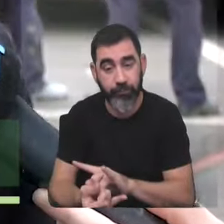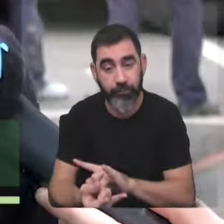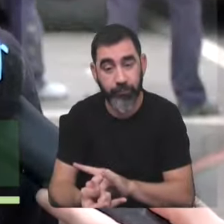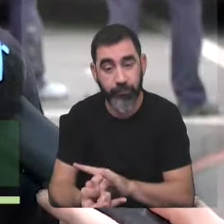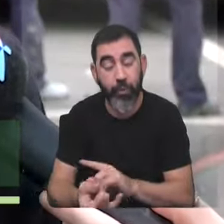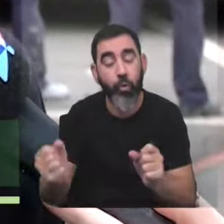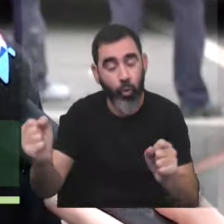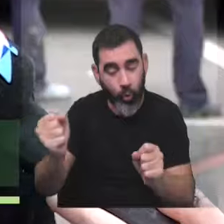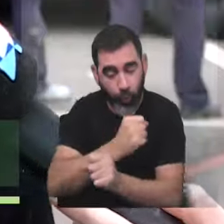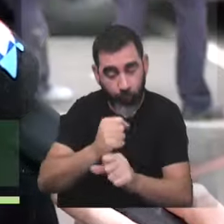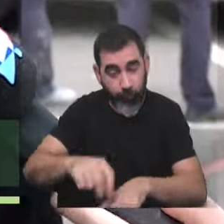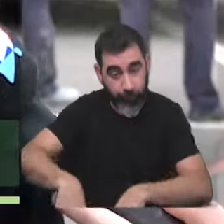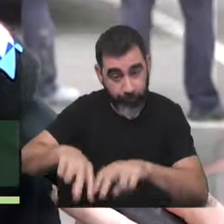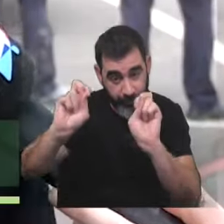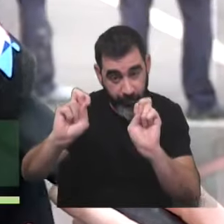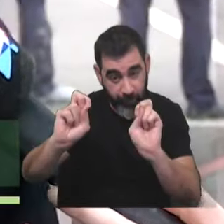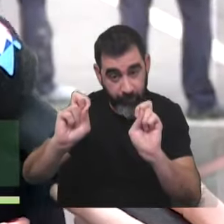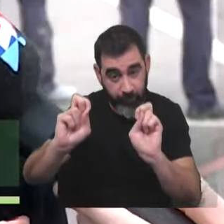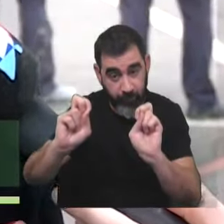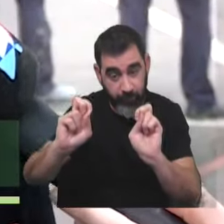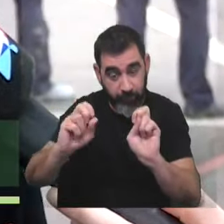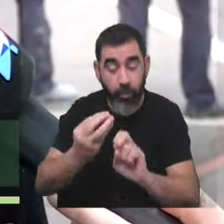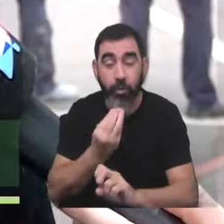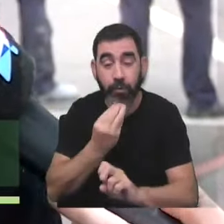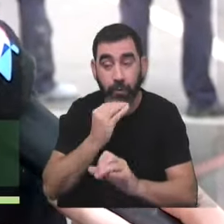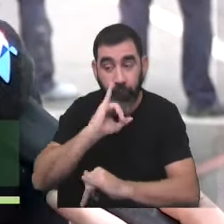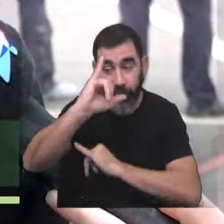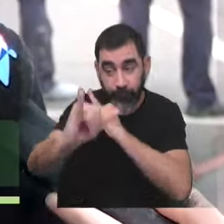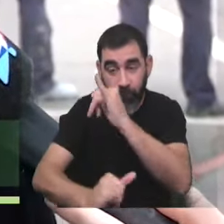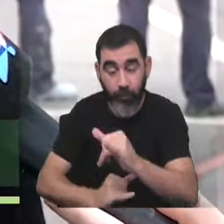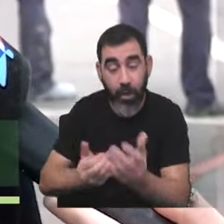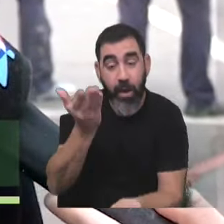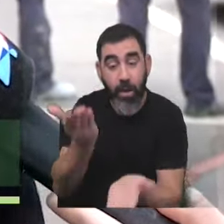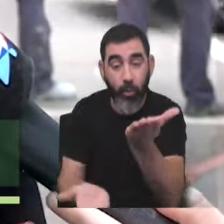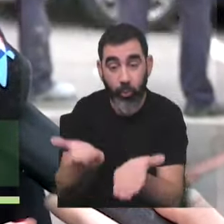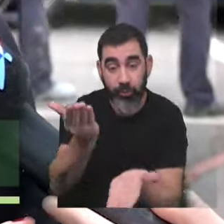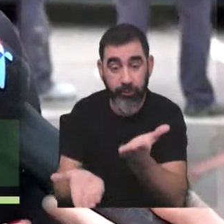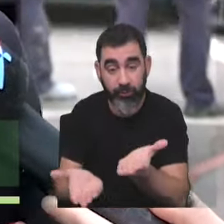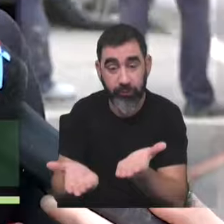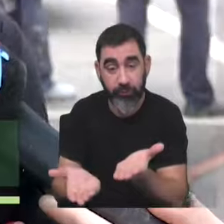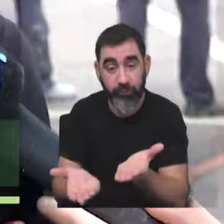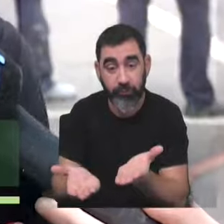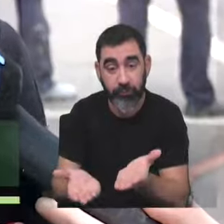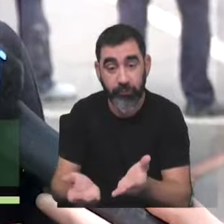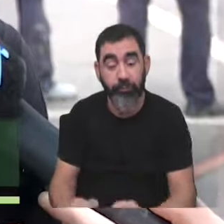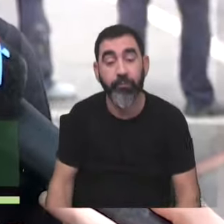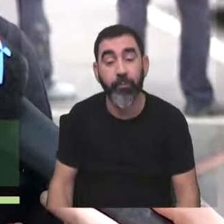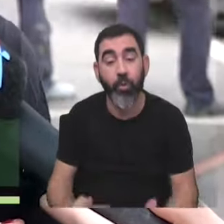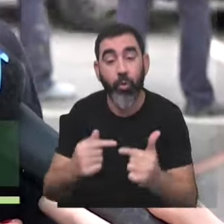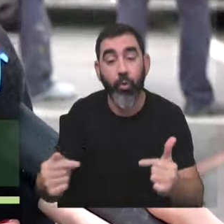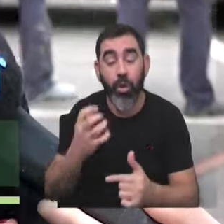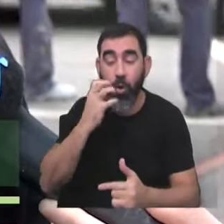confirma esta investigación que se le ocultó información a la justicia actos absolutamente